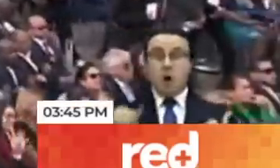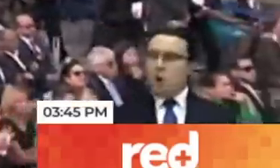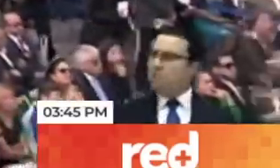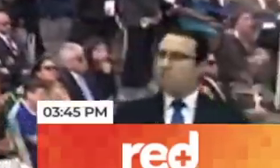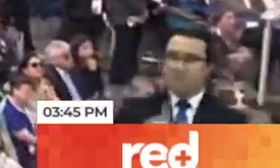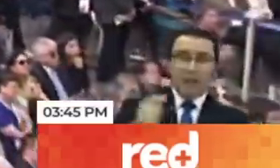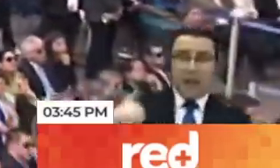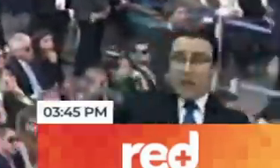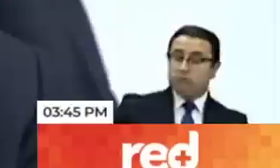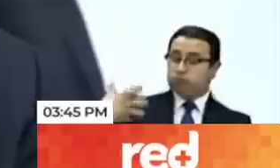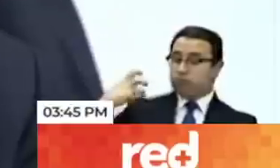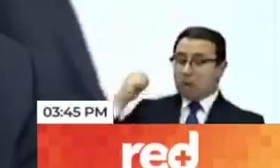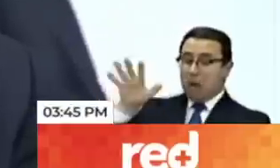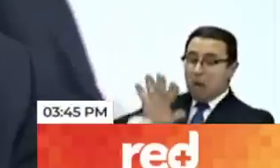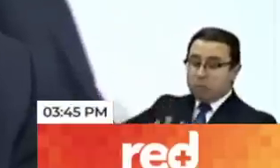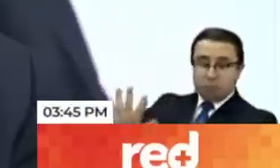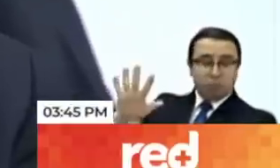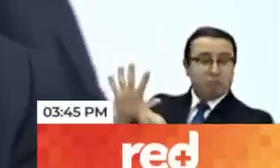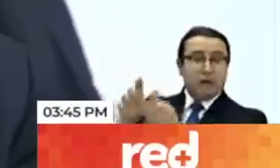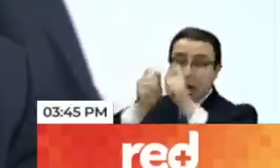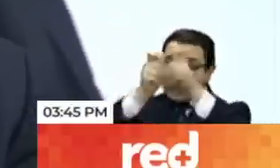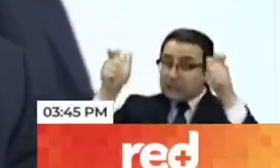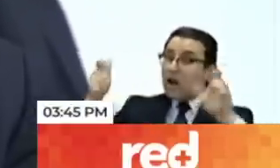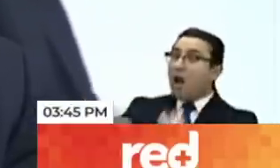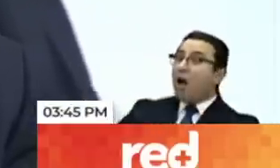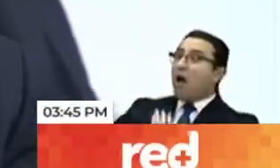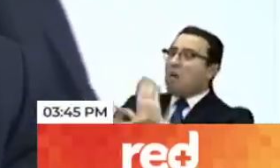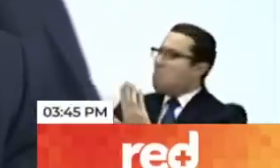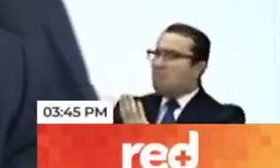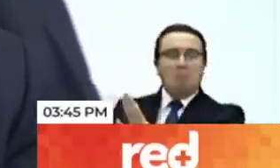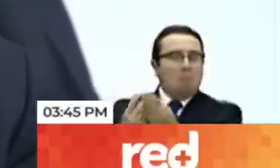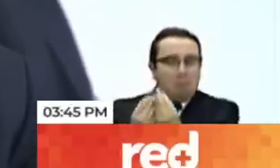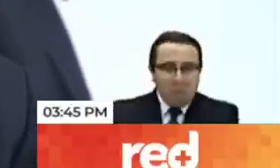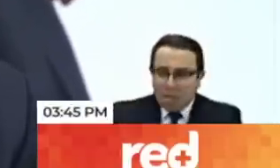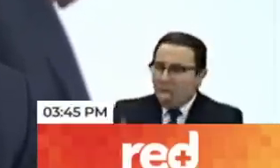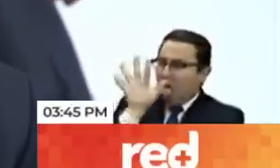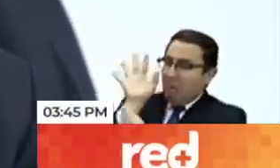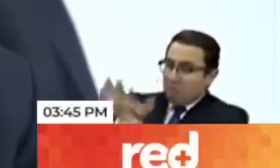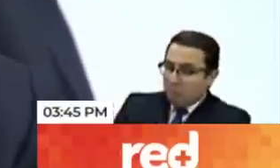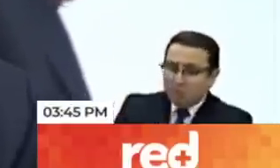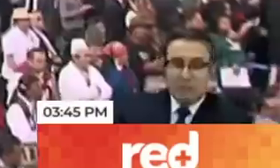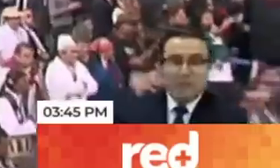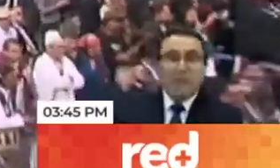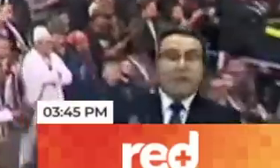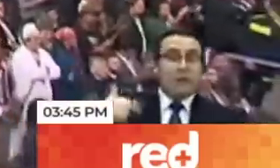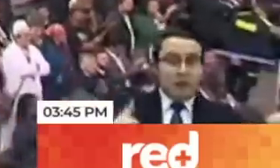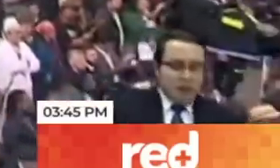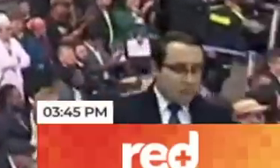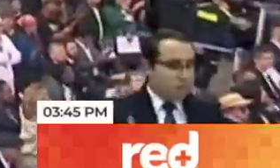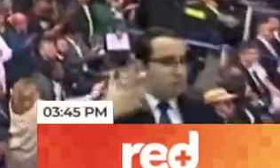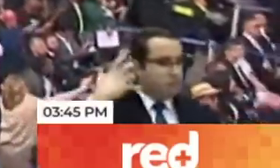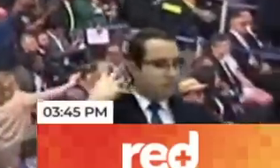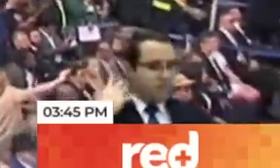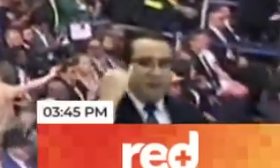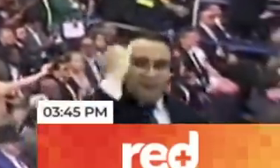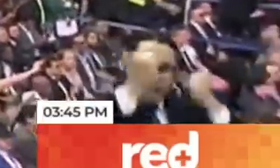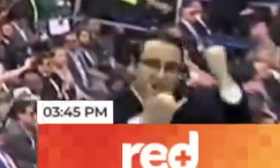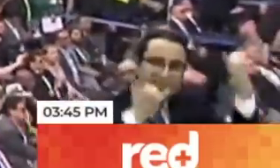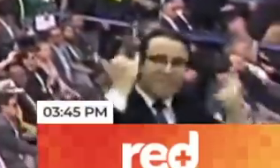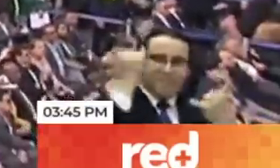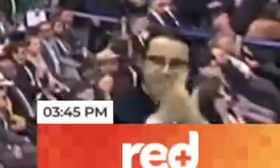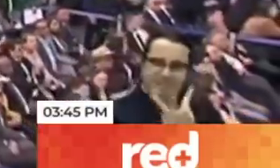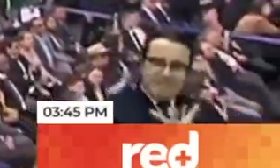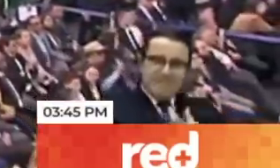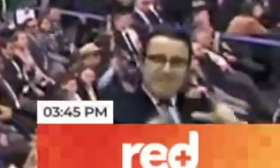de violencia, de desalojo, de ausencia del Estado. Venimos también de esa historia de las ideas liberales, las que sobrevivieron, las